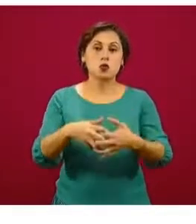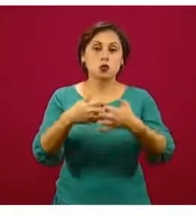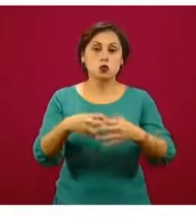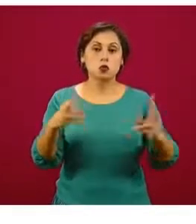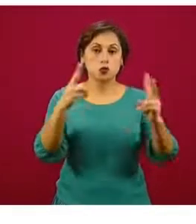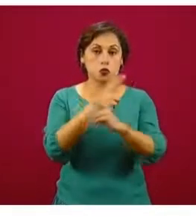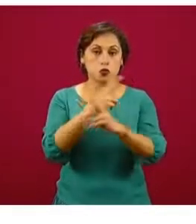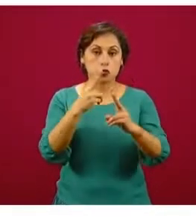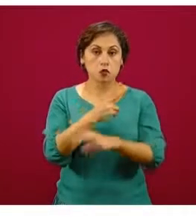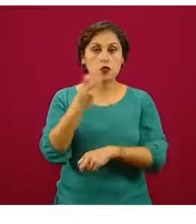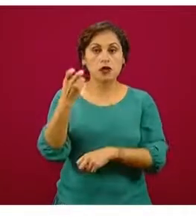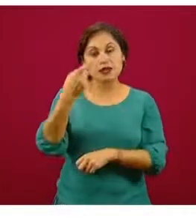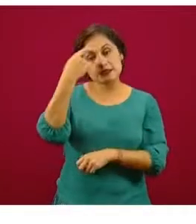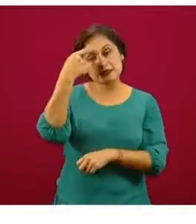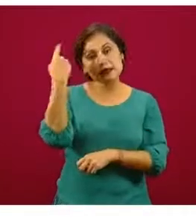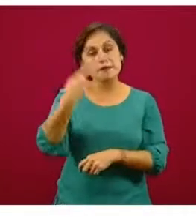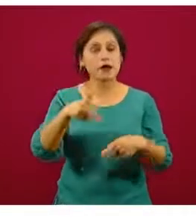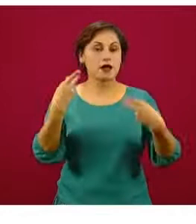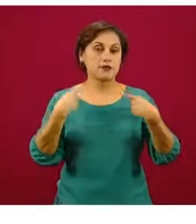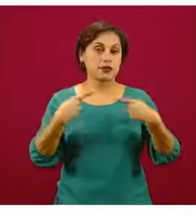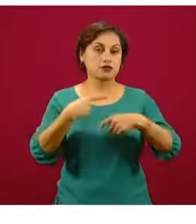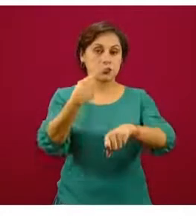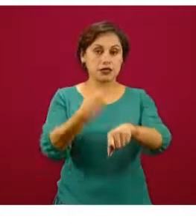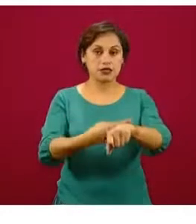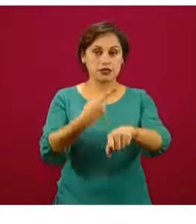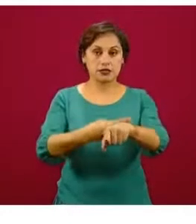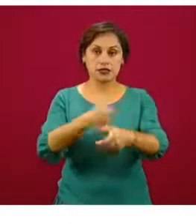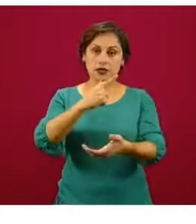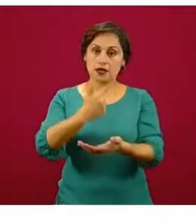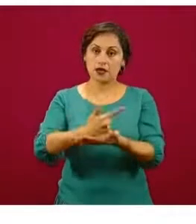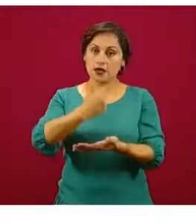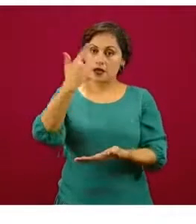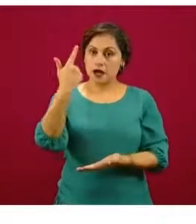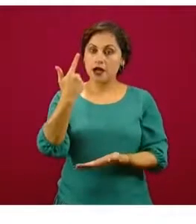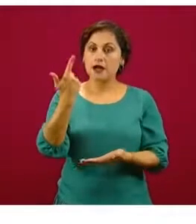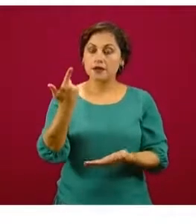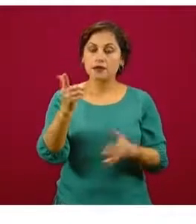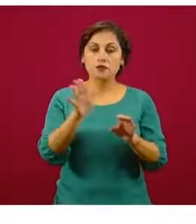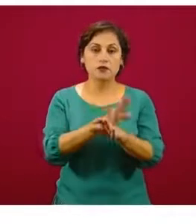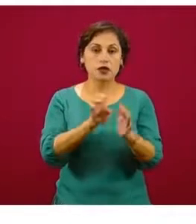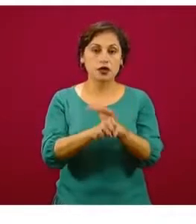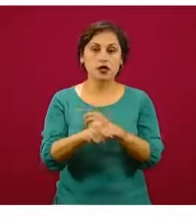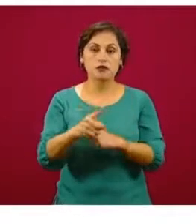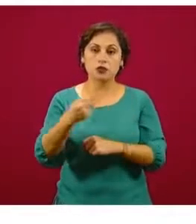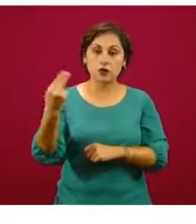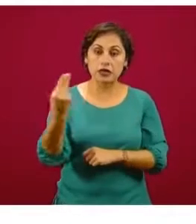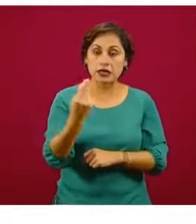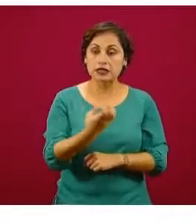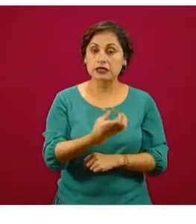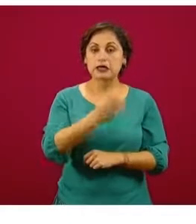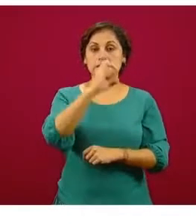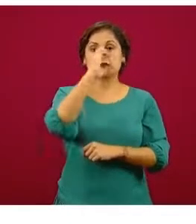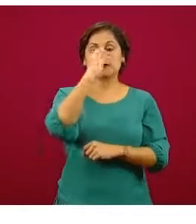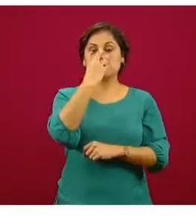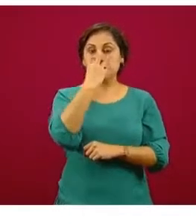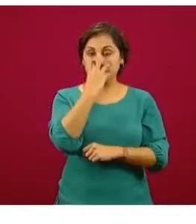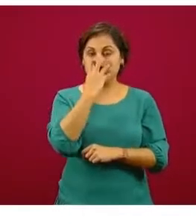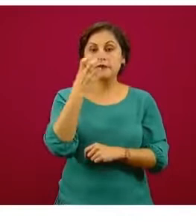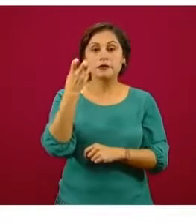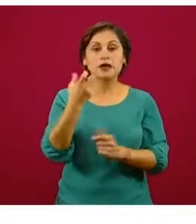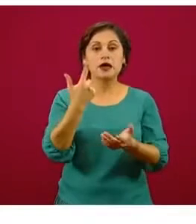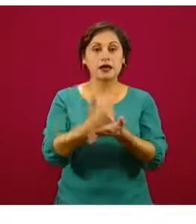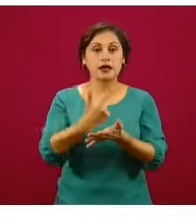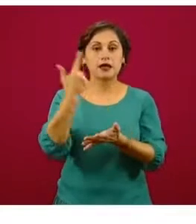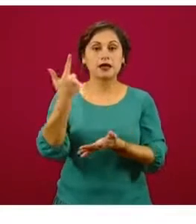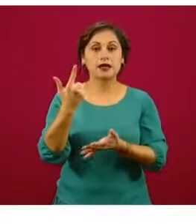competentes para atender a personas críticamente enfermas que tienen síndromes respiratorios agudos, independientemente de que hayan sido